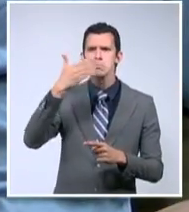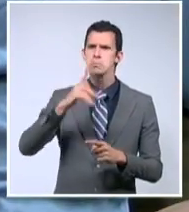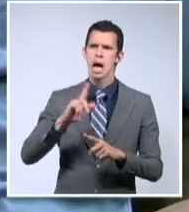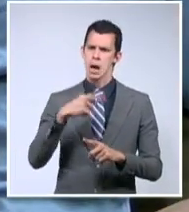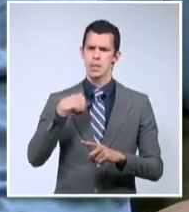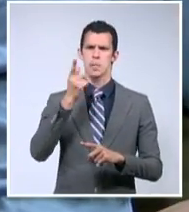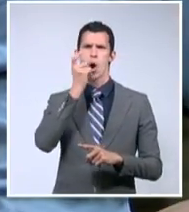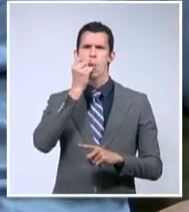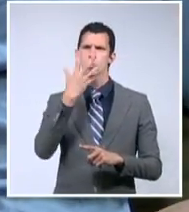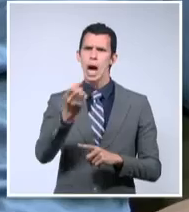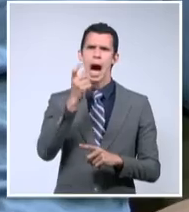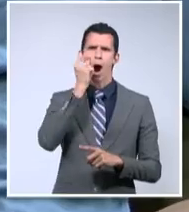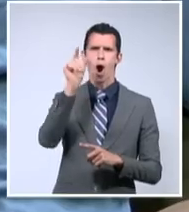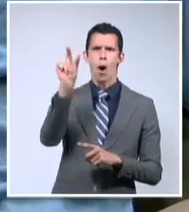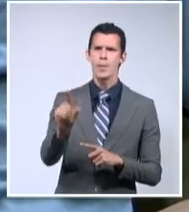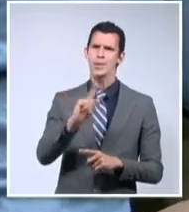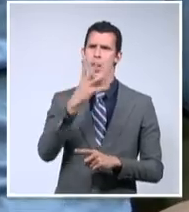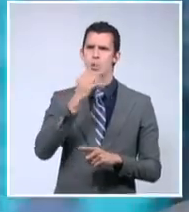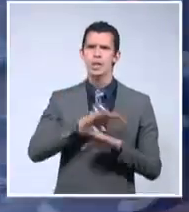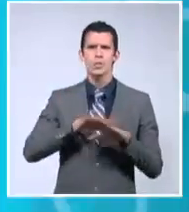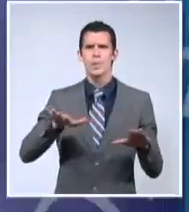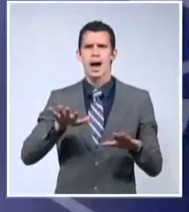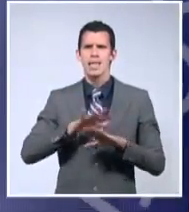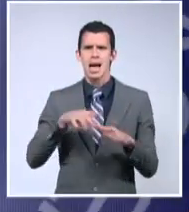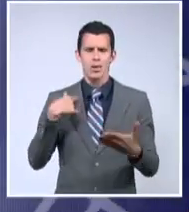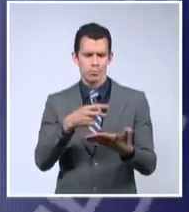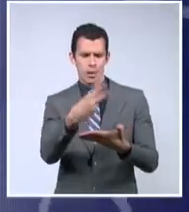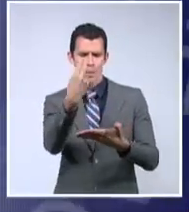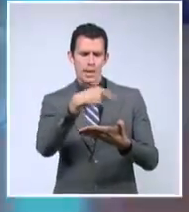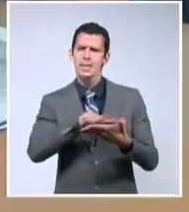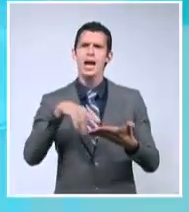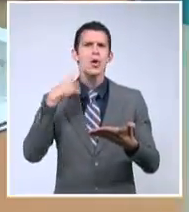dinero, que llegar aquí y después dejarlo en visto.